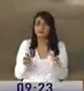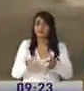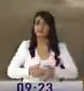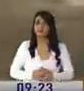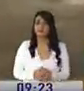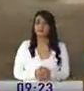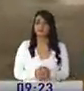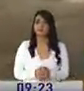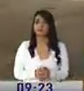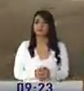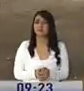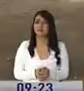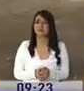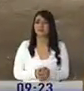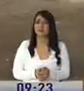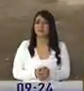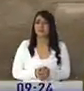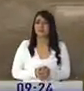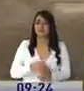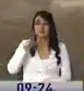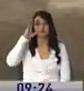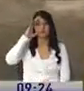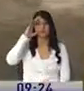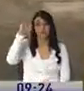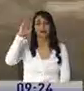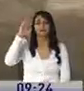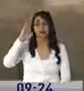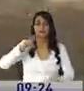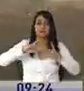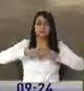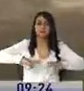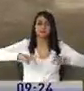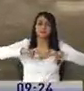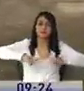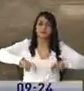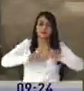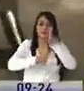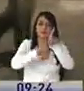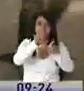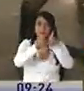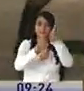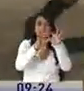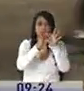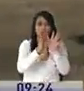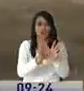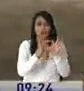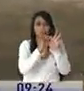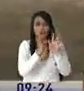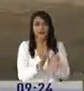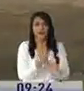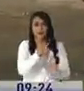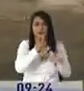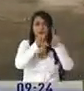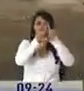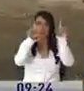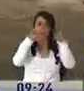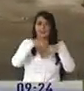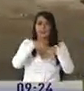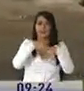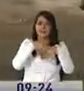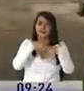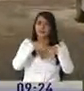información la policía Investiga realizan las averiguaciones tanto en los compañeros de la compañía de taxis